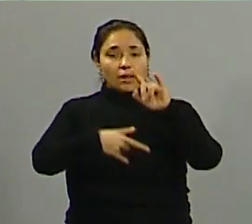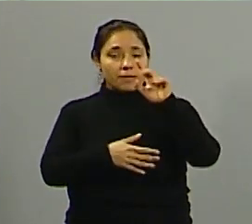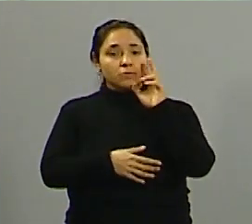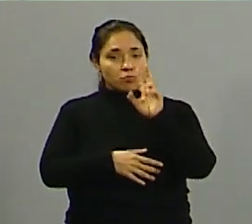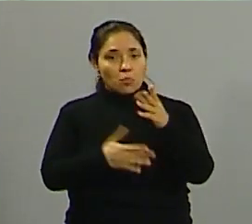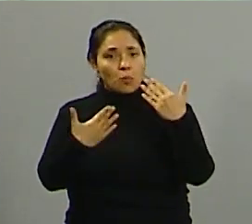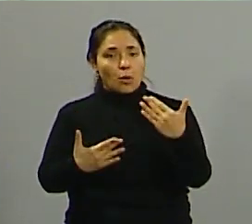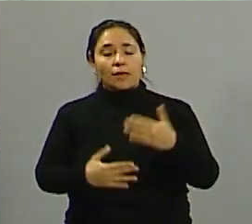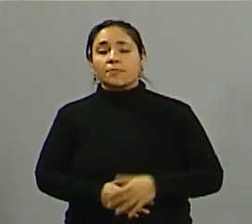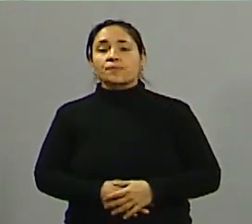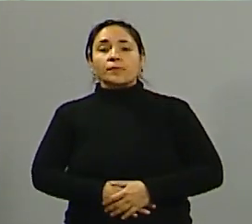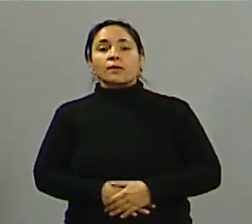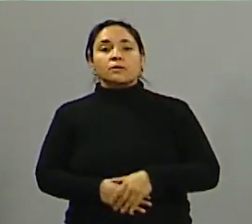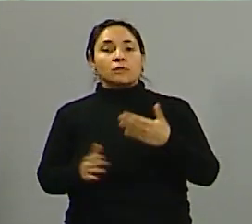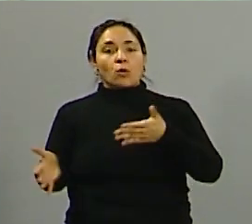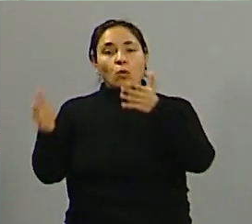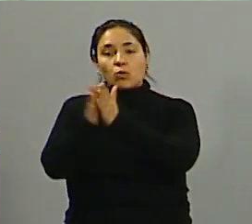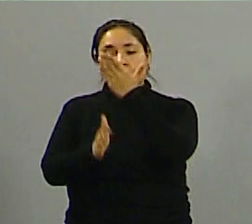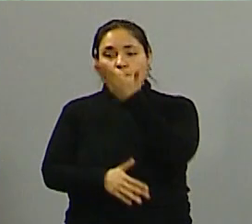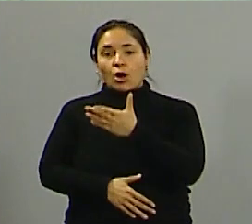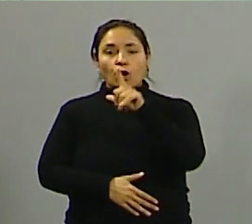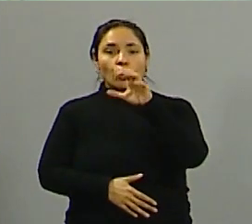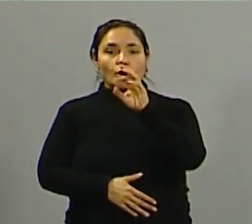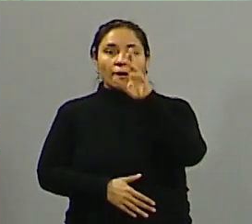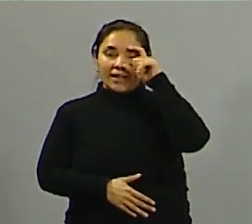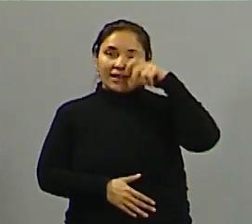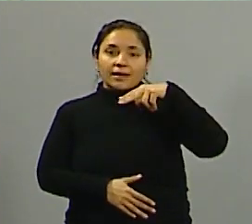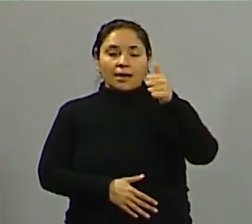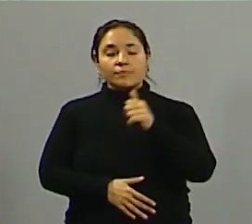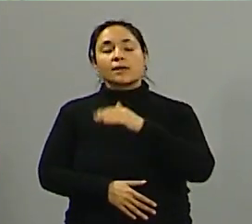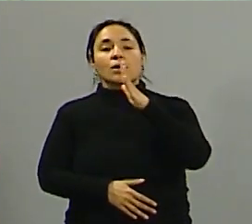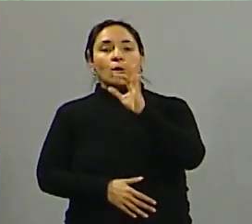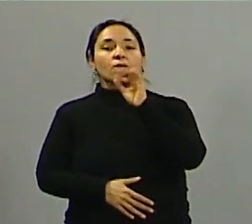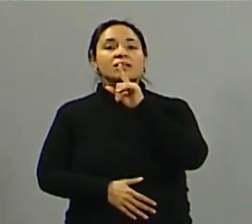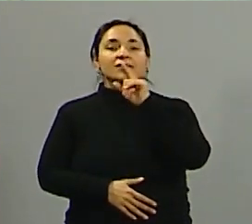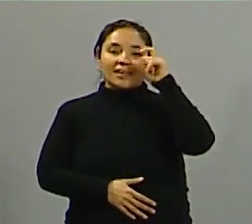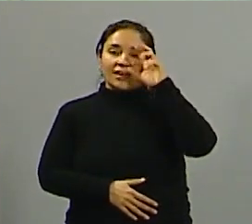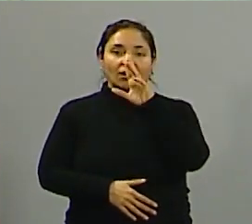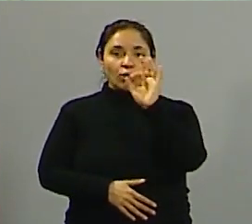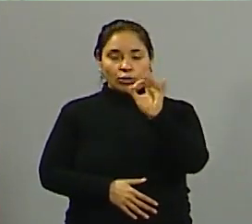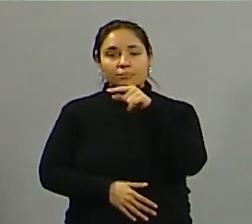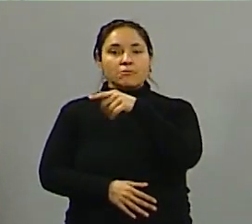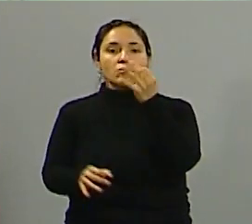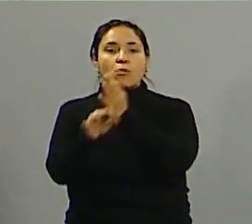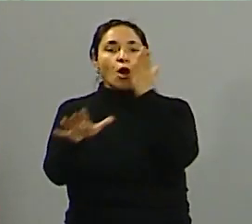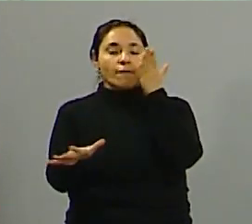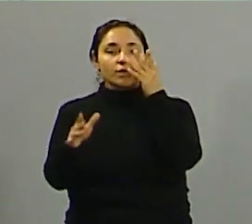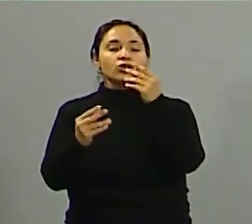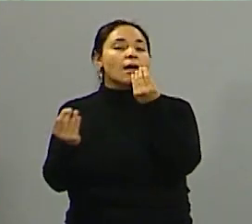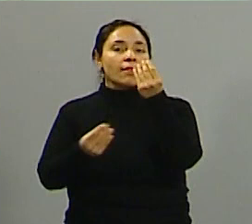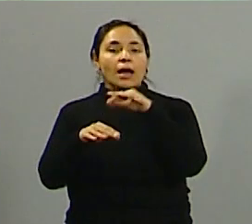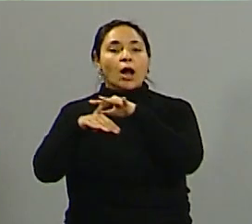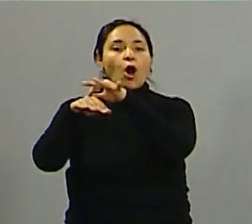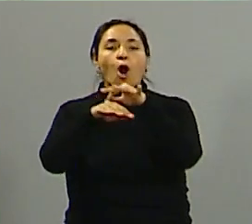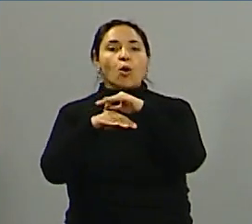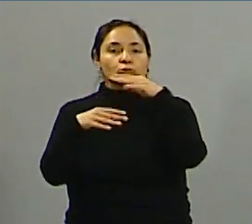encontrar ahí. Seguimos hablando con Lorena Botero, que es experta en neurociencia aplicada a la educación, coach ontológica y